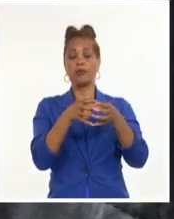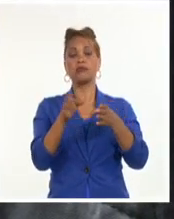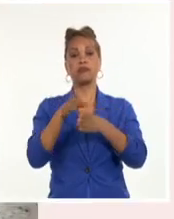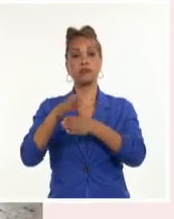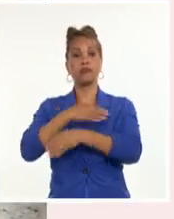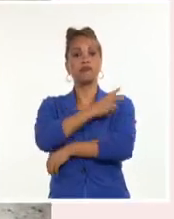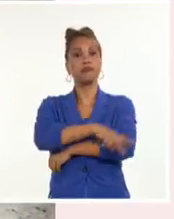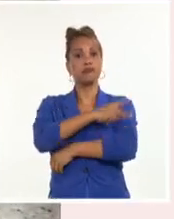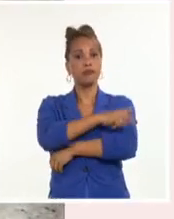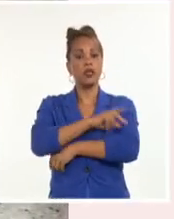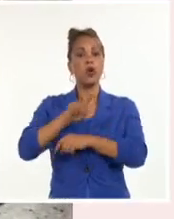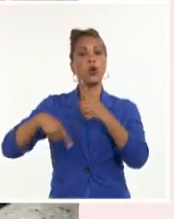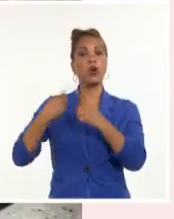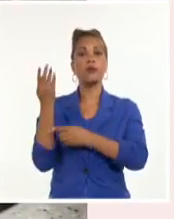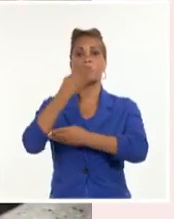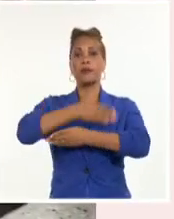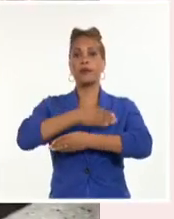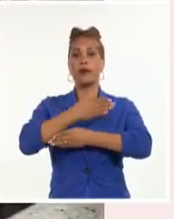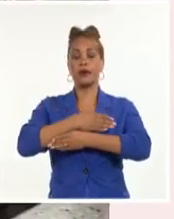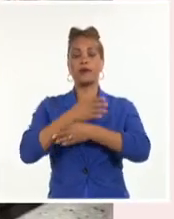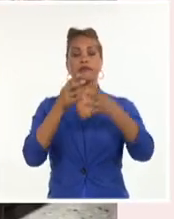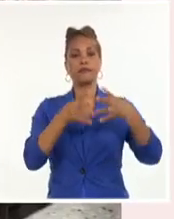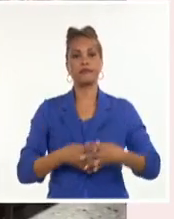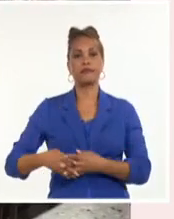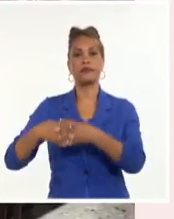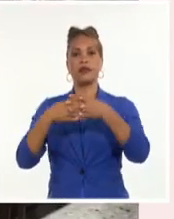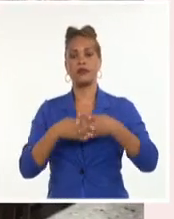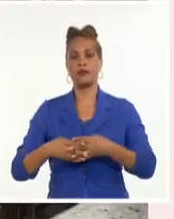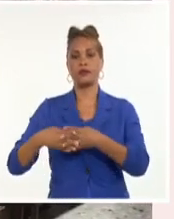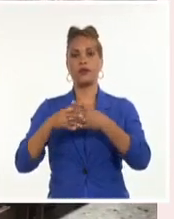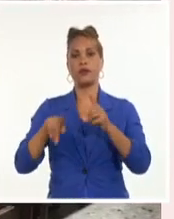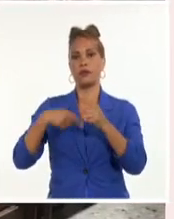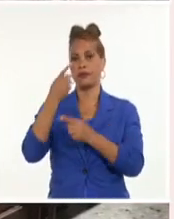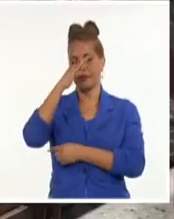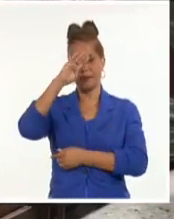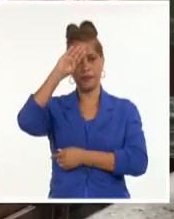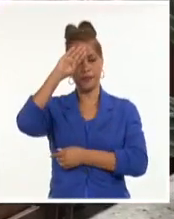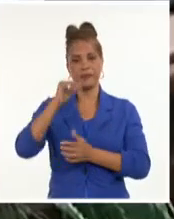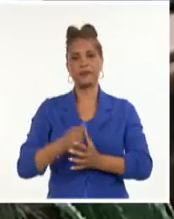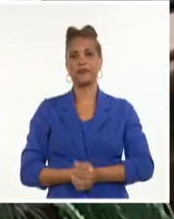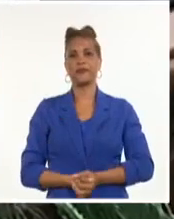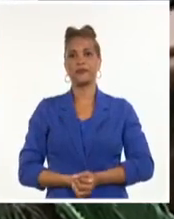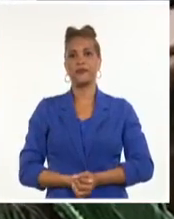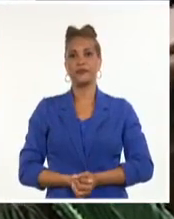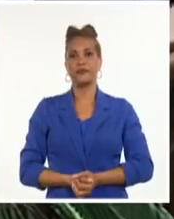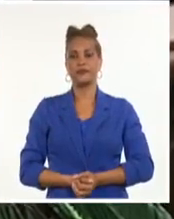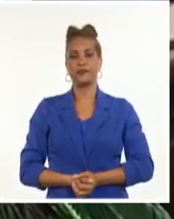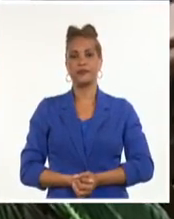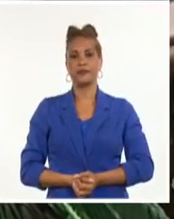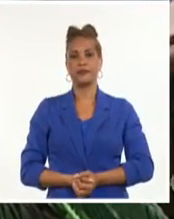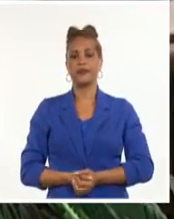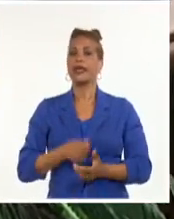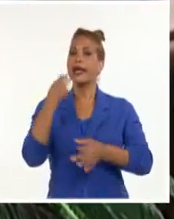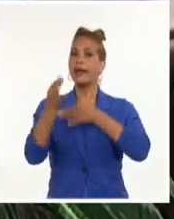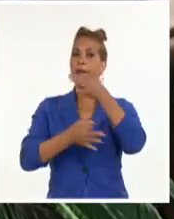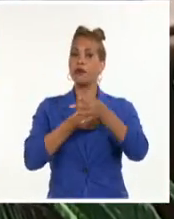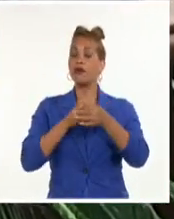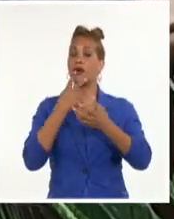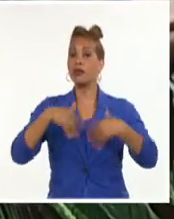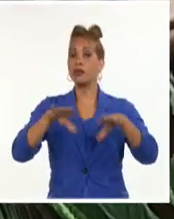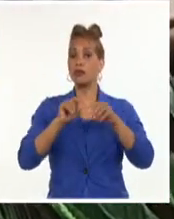Unidas contra el bloqueo económico, comercial y financiero impuesto por el gobierno de Estados Unidos a Cuba. Apuntó además que la actual